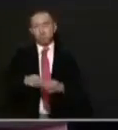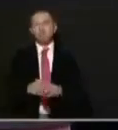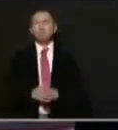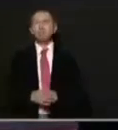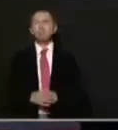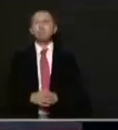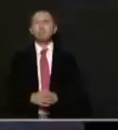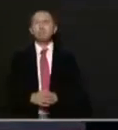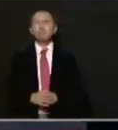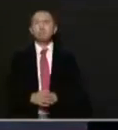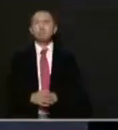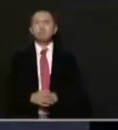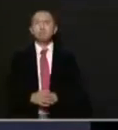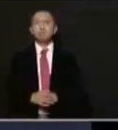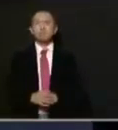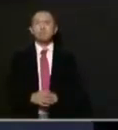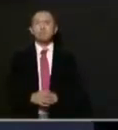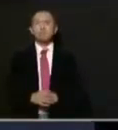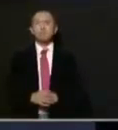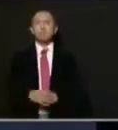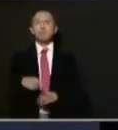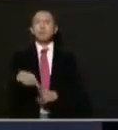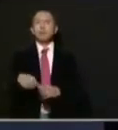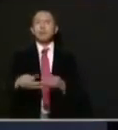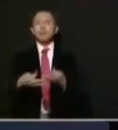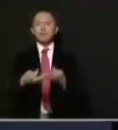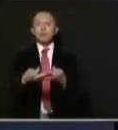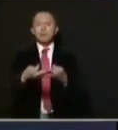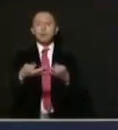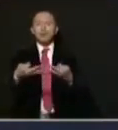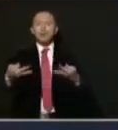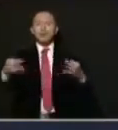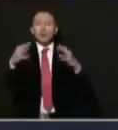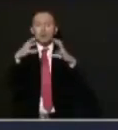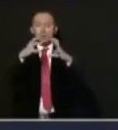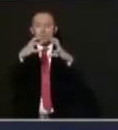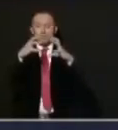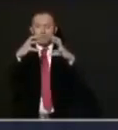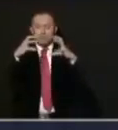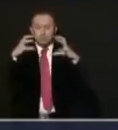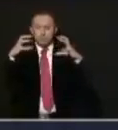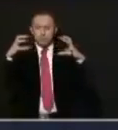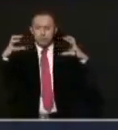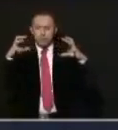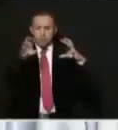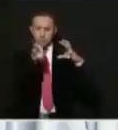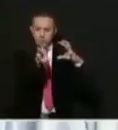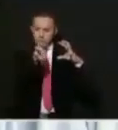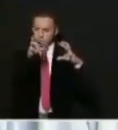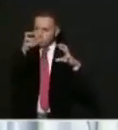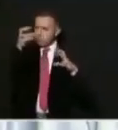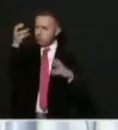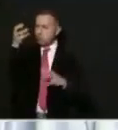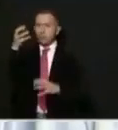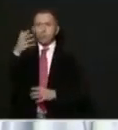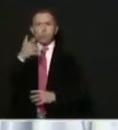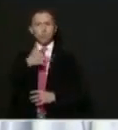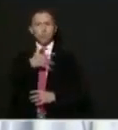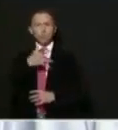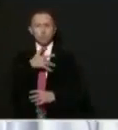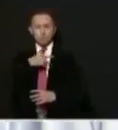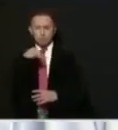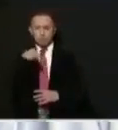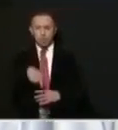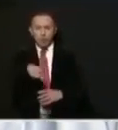Corazón de la tierra, a ti corazón del agua, a ti corazón del